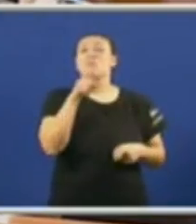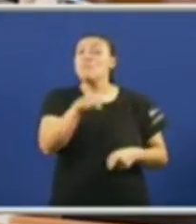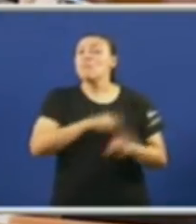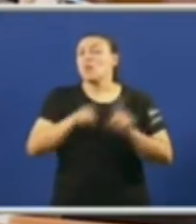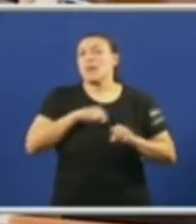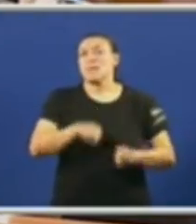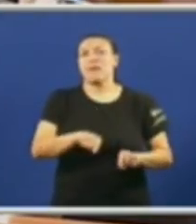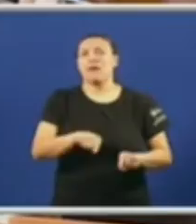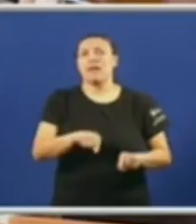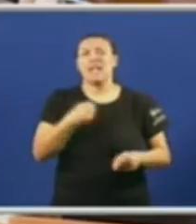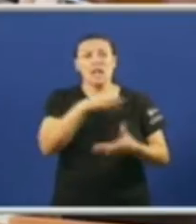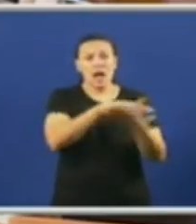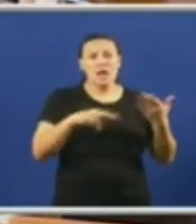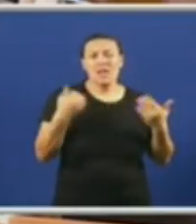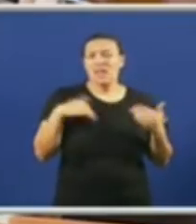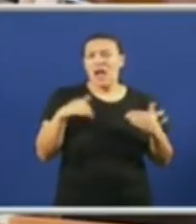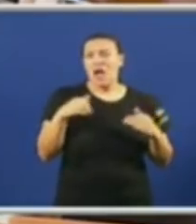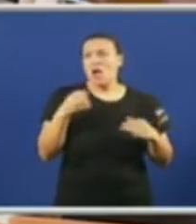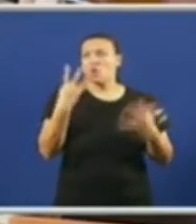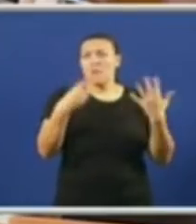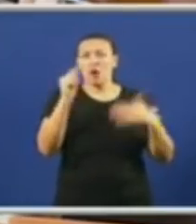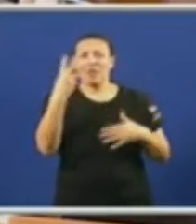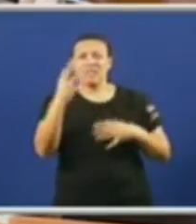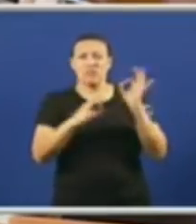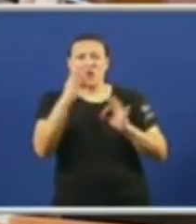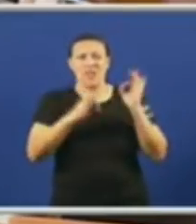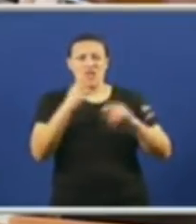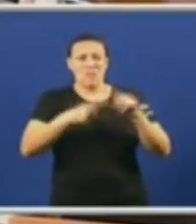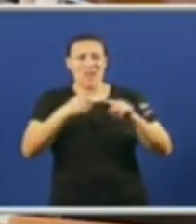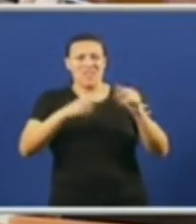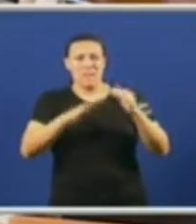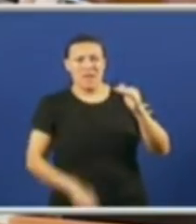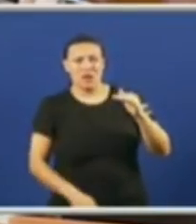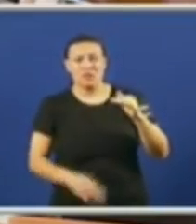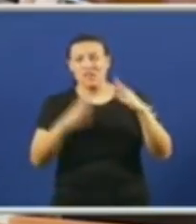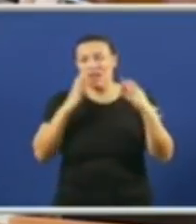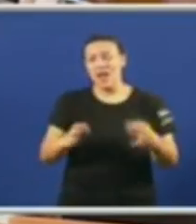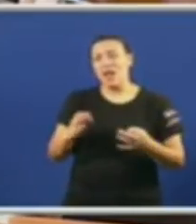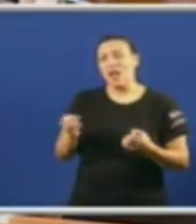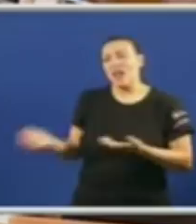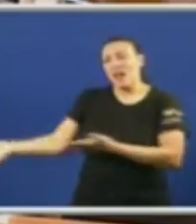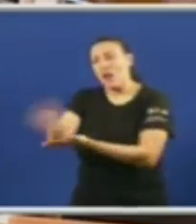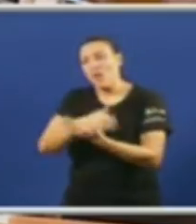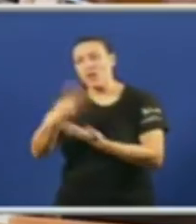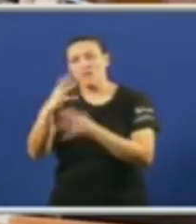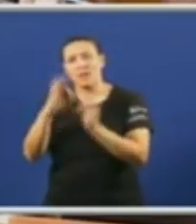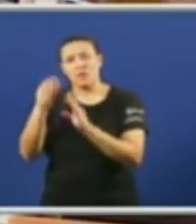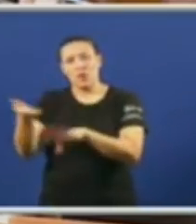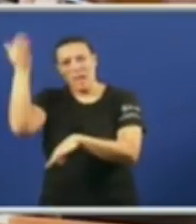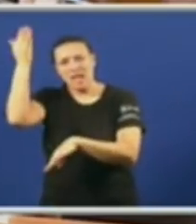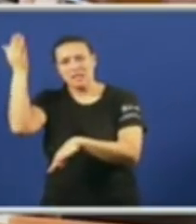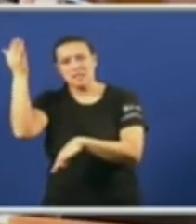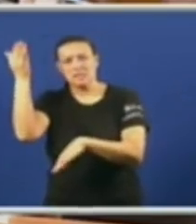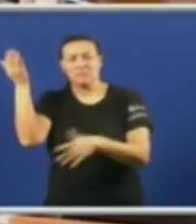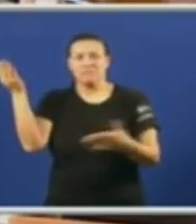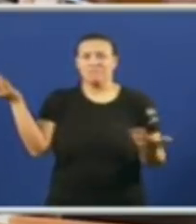Galiza baixou como media un 9,3%, mentres a recadación subiu un 30%. E vostede